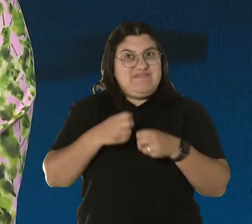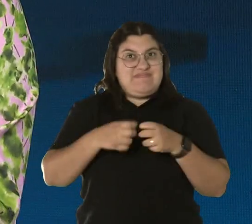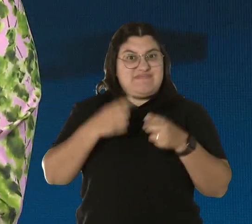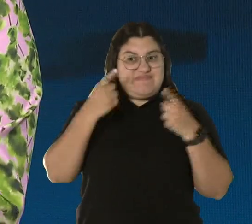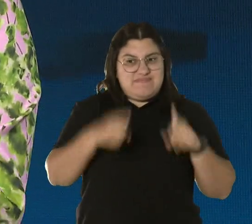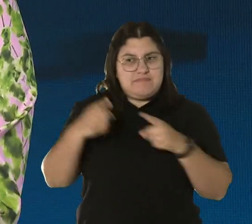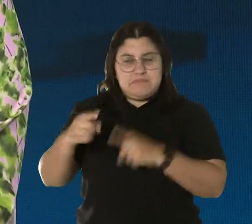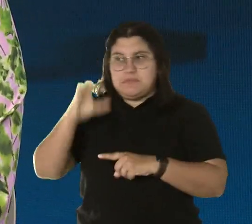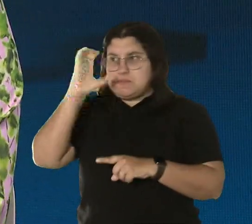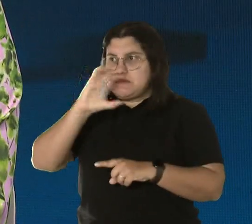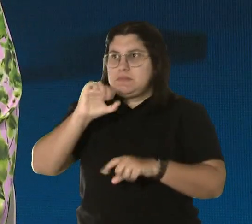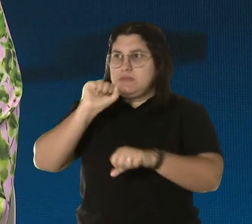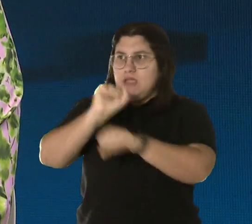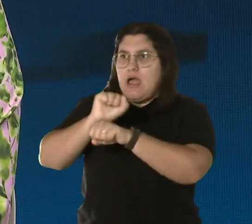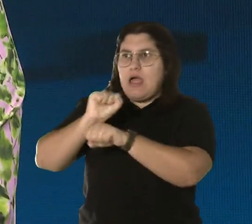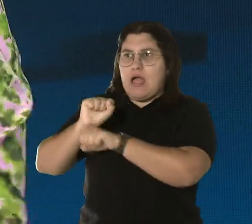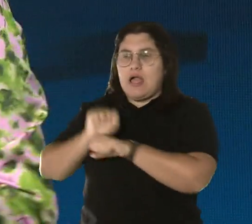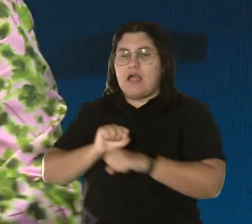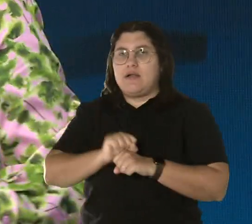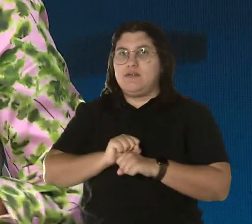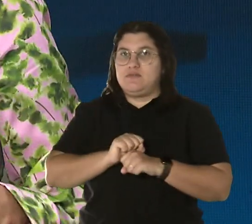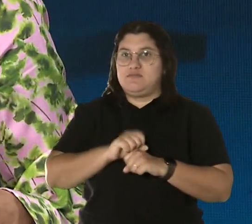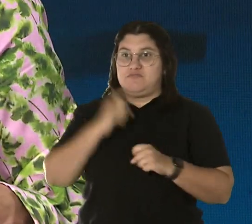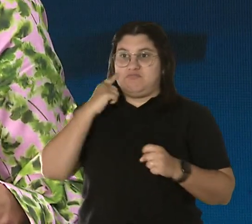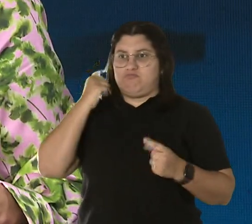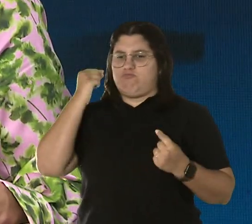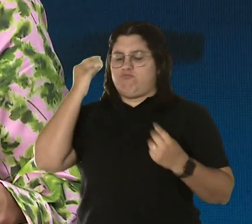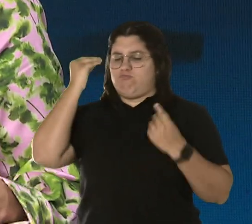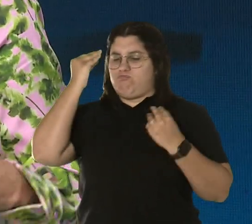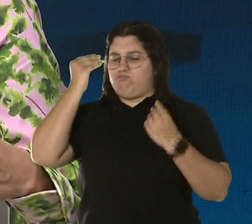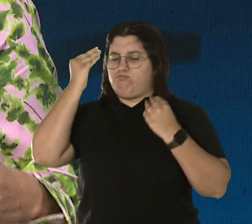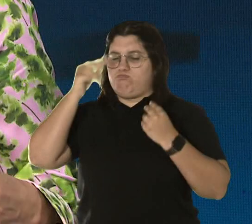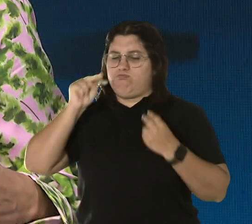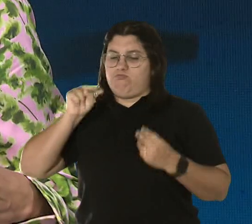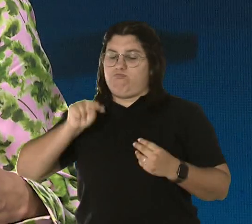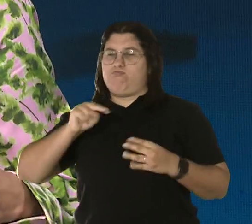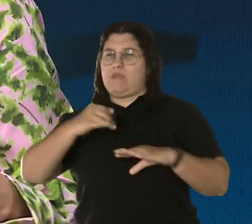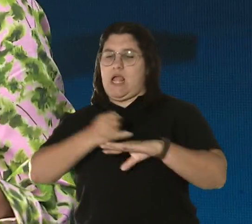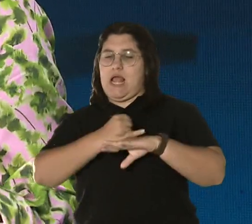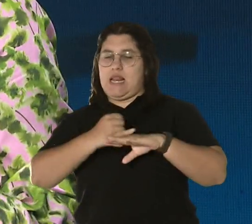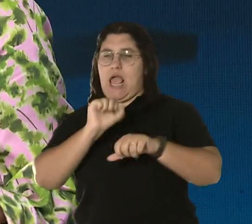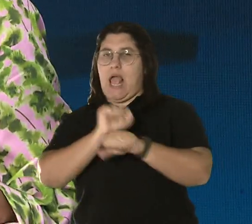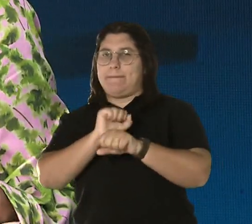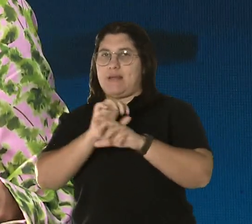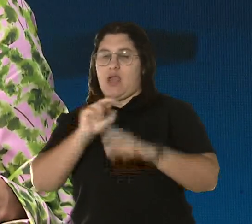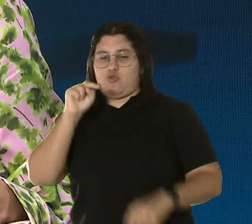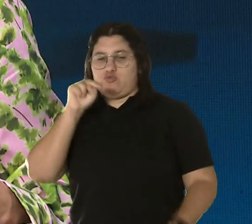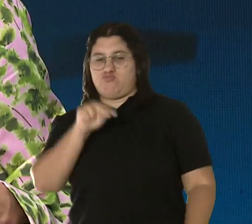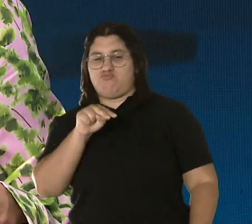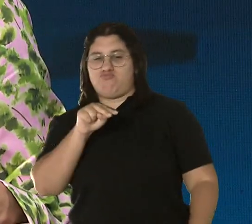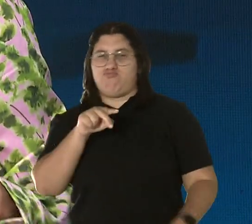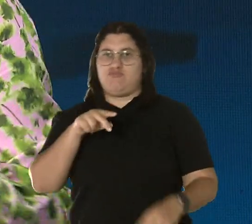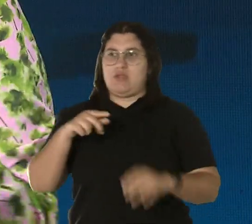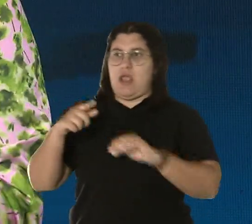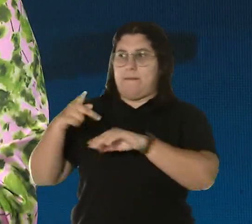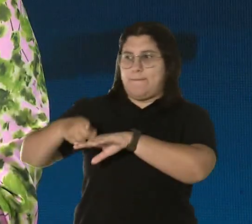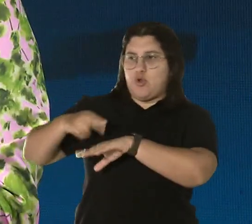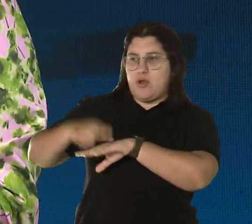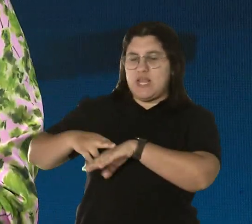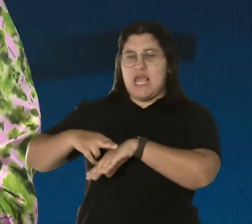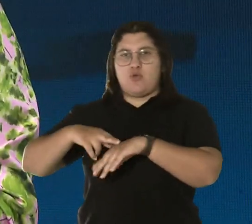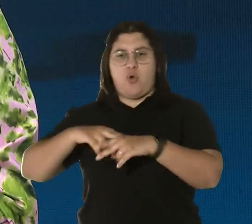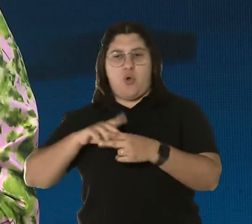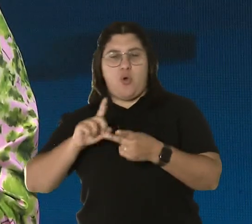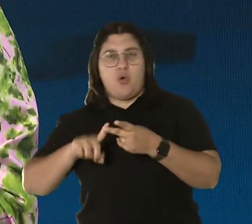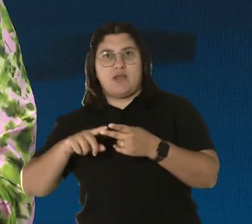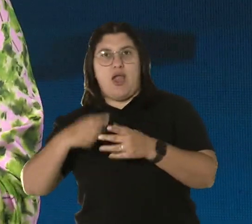de reclutamiento y selección, hacen un análisis completo de la legislación laboral de Puerto Rico, hacen un análisis de